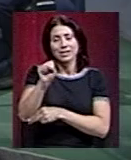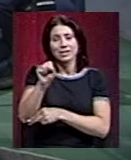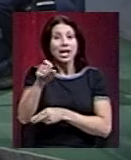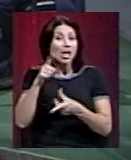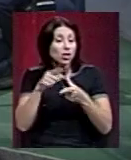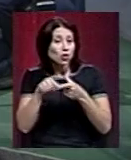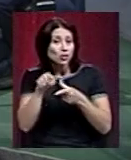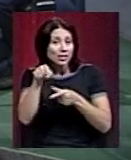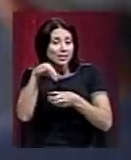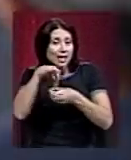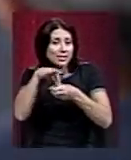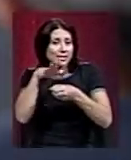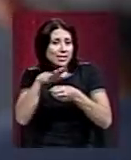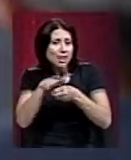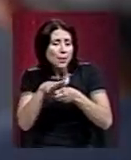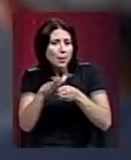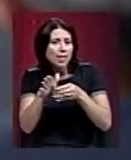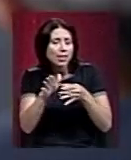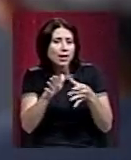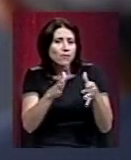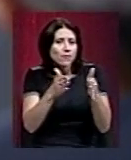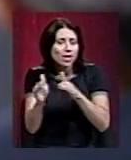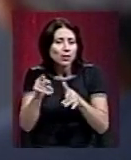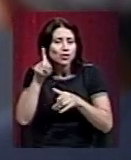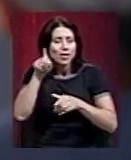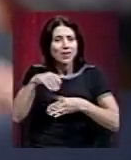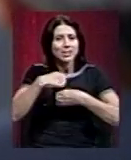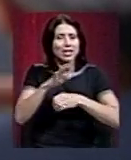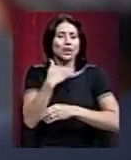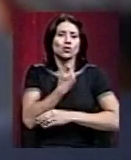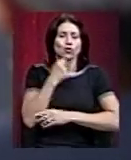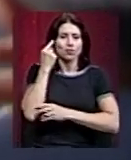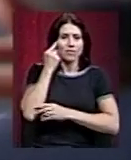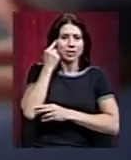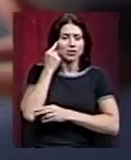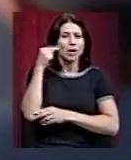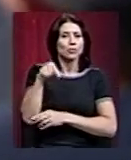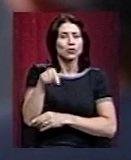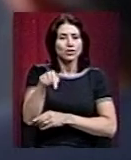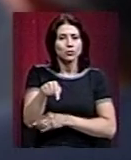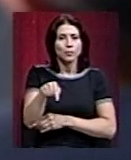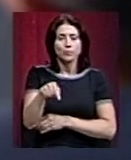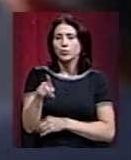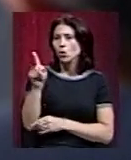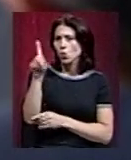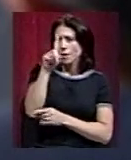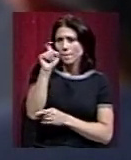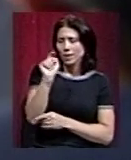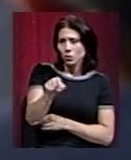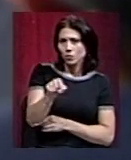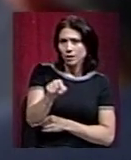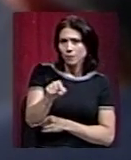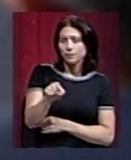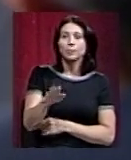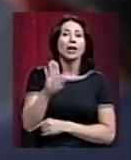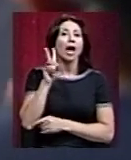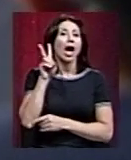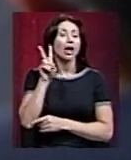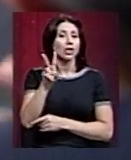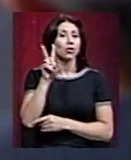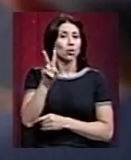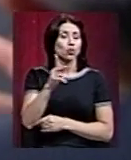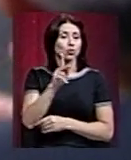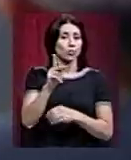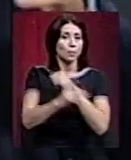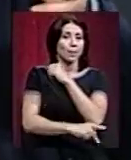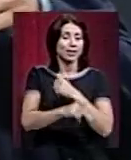reflexionar sobre qué es tiempo para nuevos acuerdos. Una pregunta alrededor de eso. Hay dos Salvadores, un